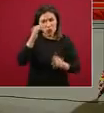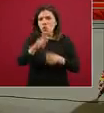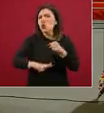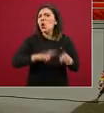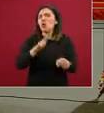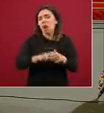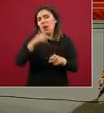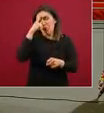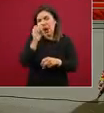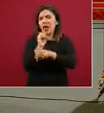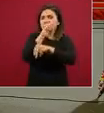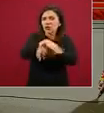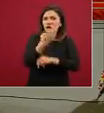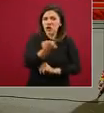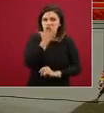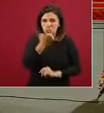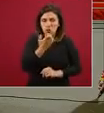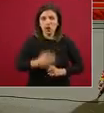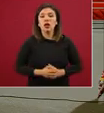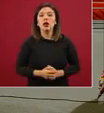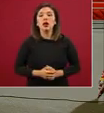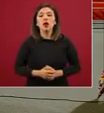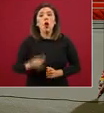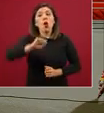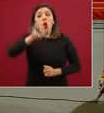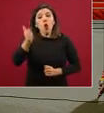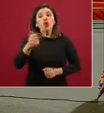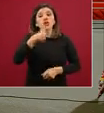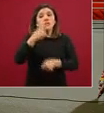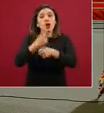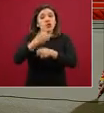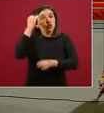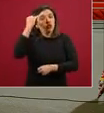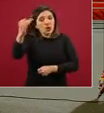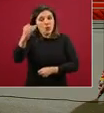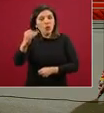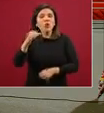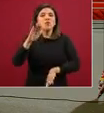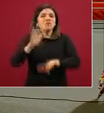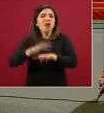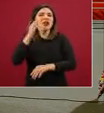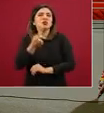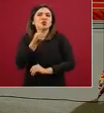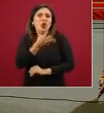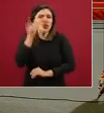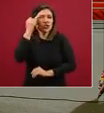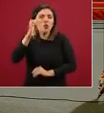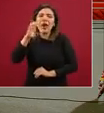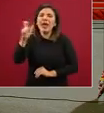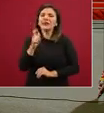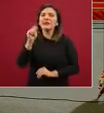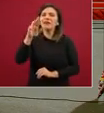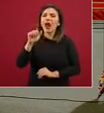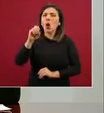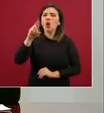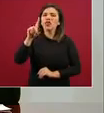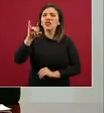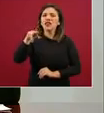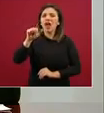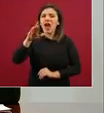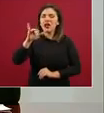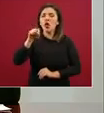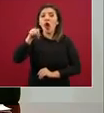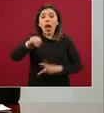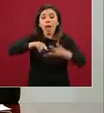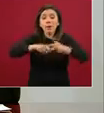al periodo ordinario. Hay un periodo extraordinario también. Ese periodo extraordinario comenzará